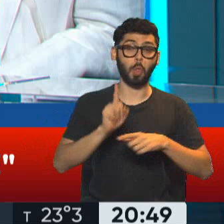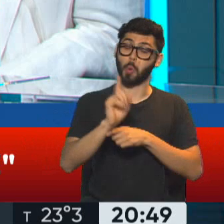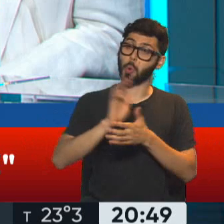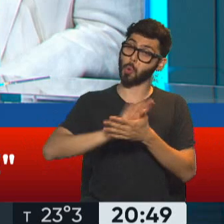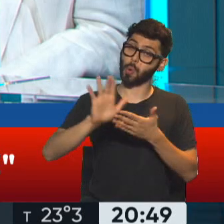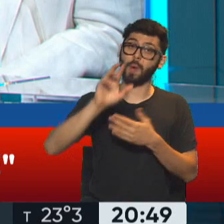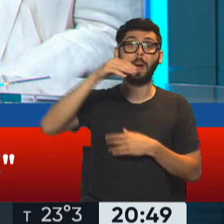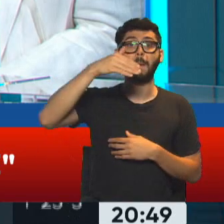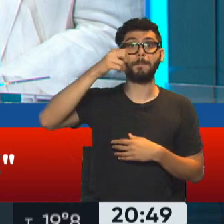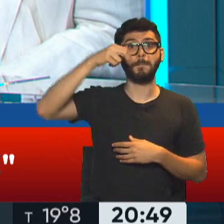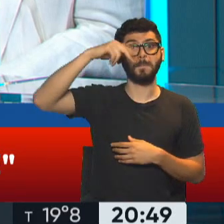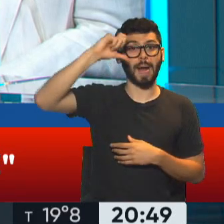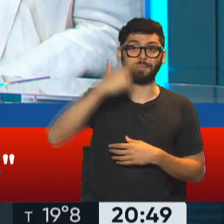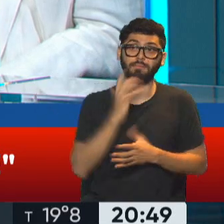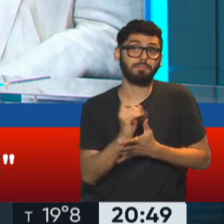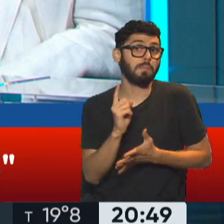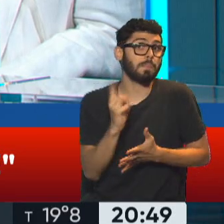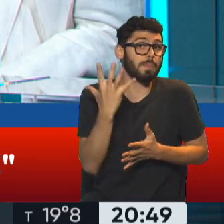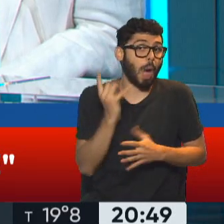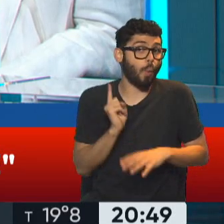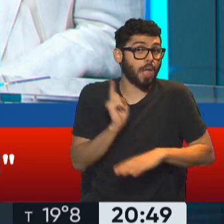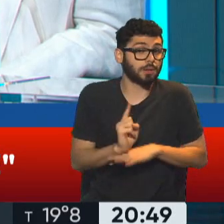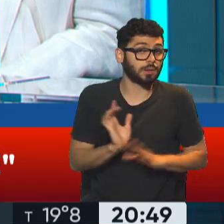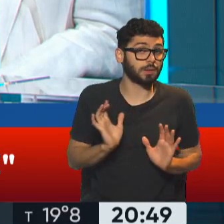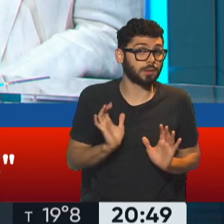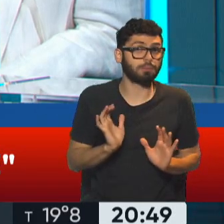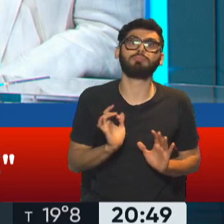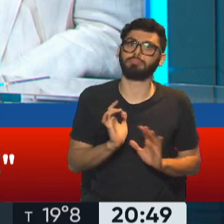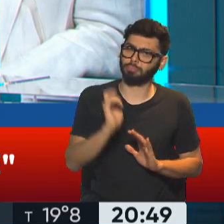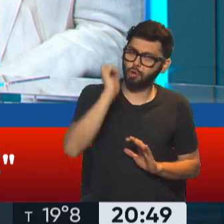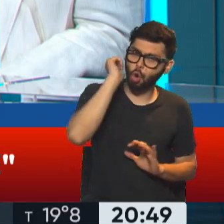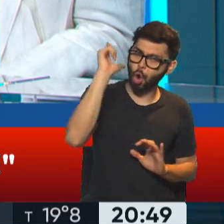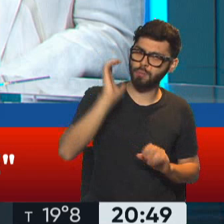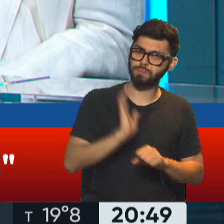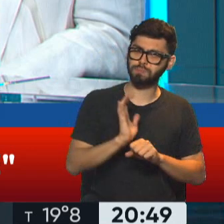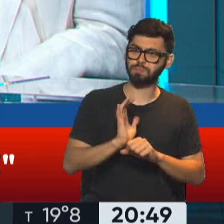política, porque Manes es la primera vez que participa en la política y logró transformarse, diría, en un